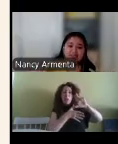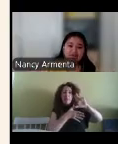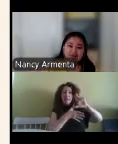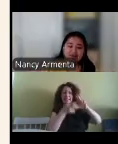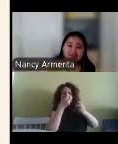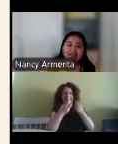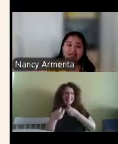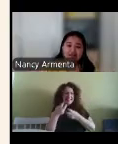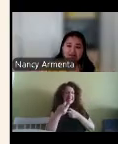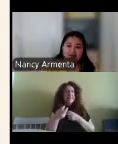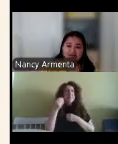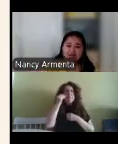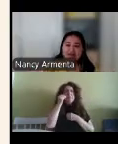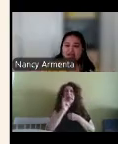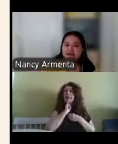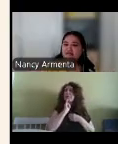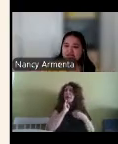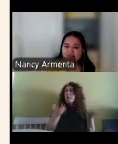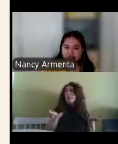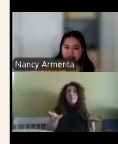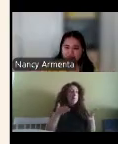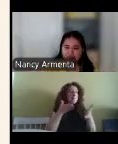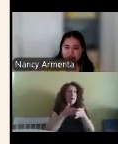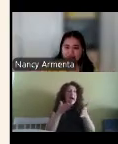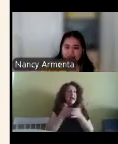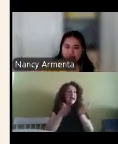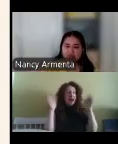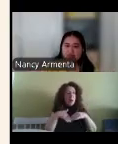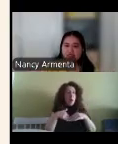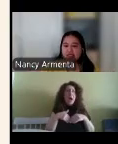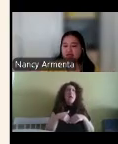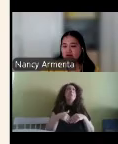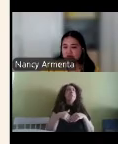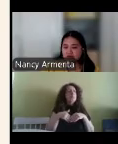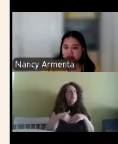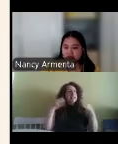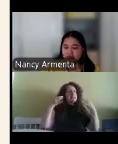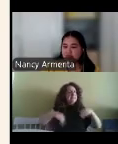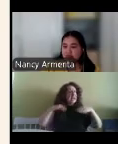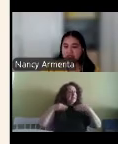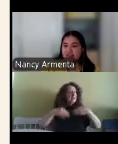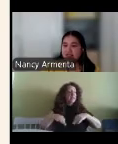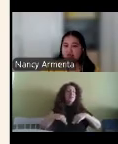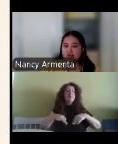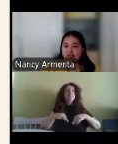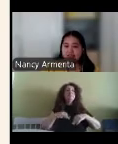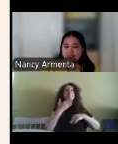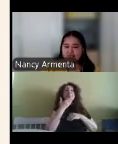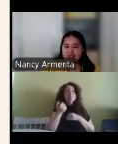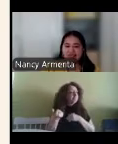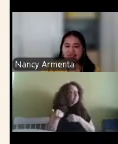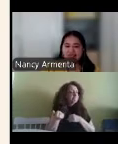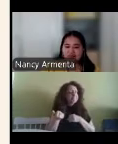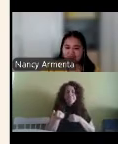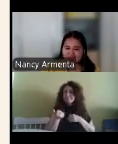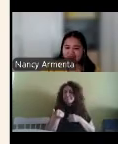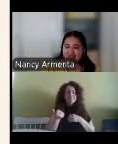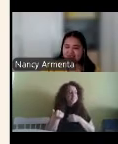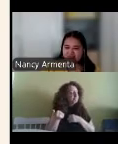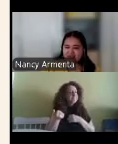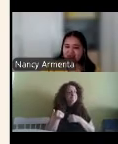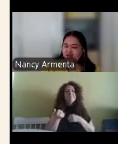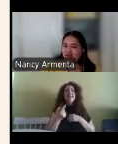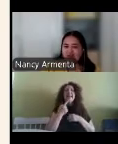existía esta barrera del idioma, que iba a ser mucho más sencillo. Y lo que nos encontramos es que no era así, que compartir